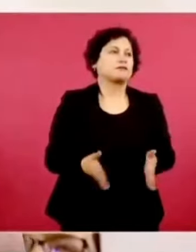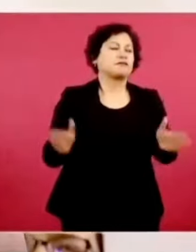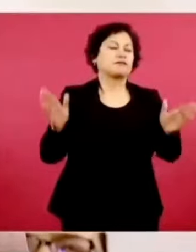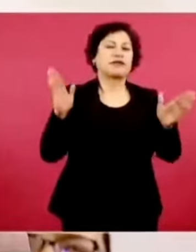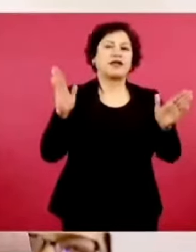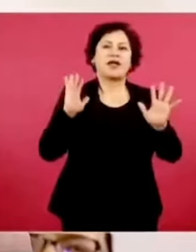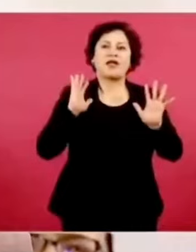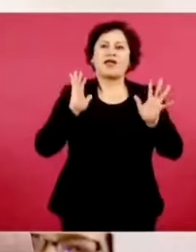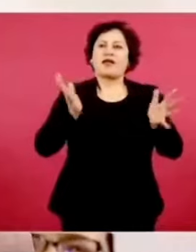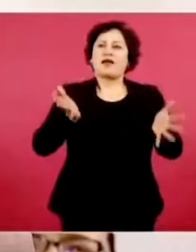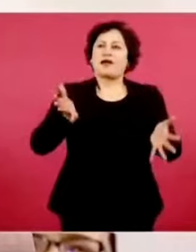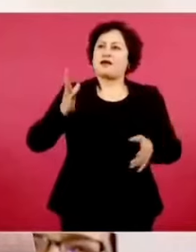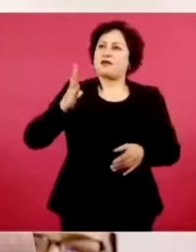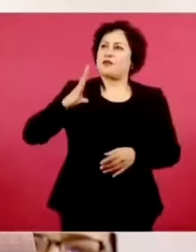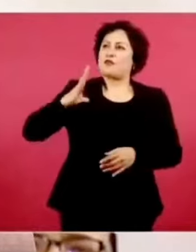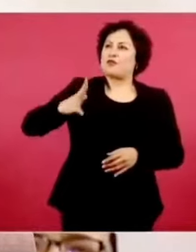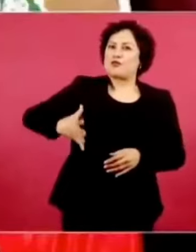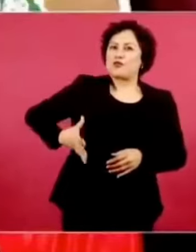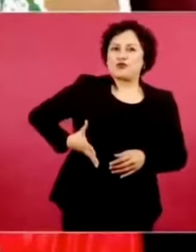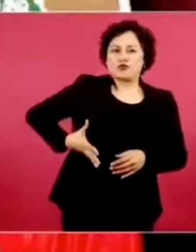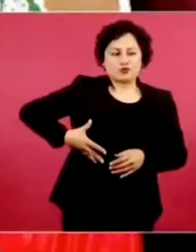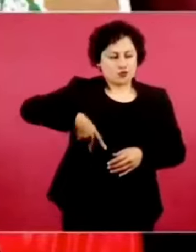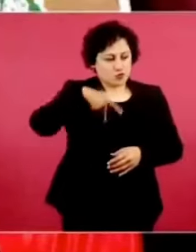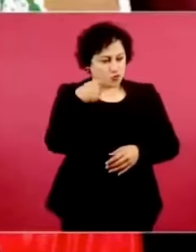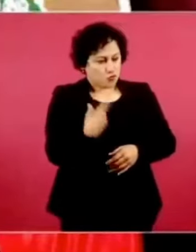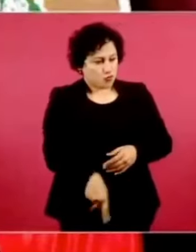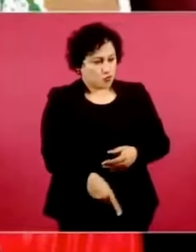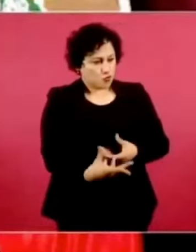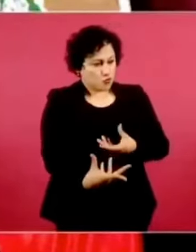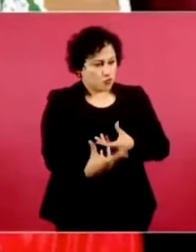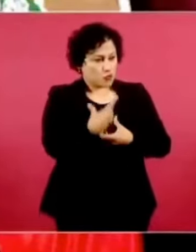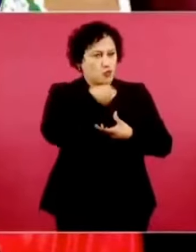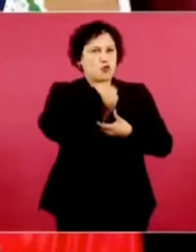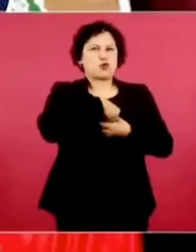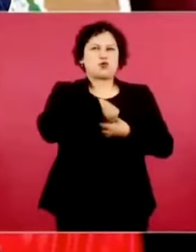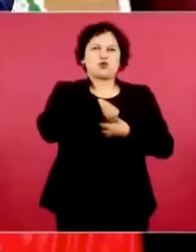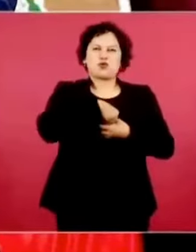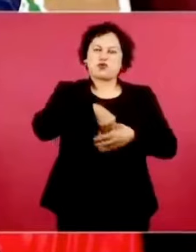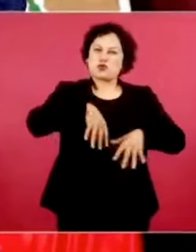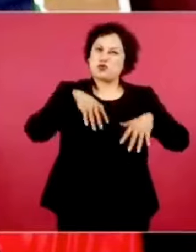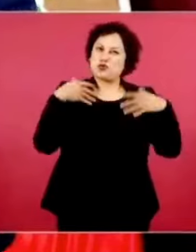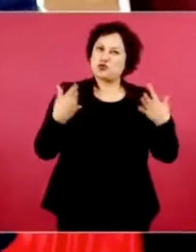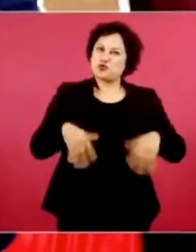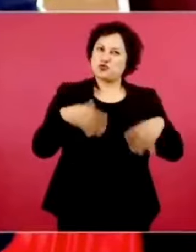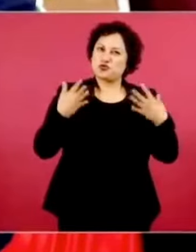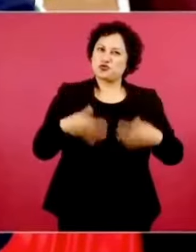de esa grandeza cultural. Ese es el humanismo,